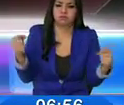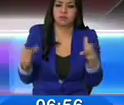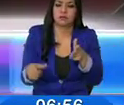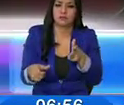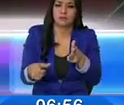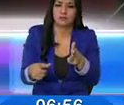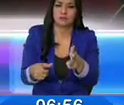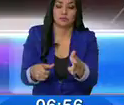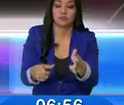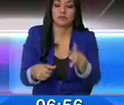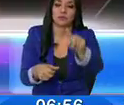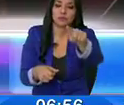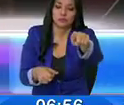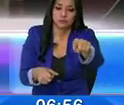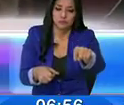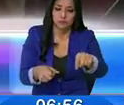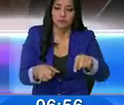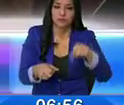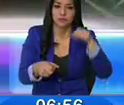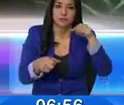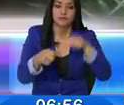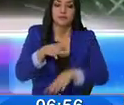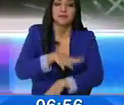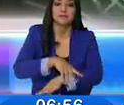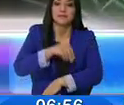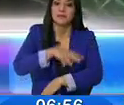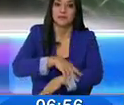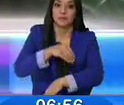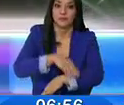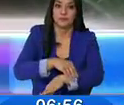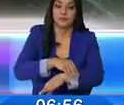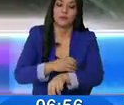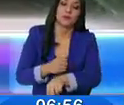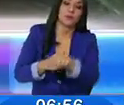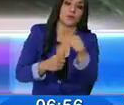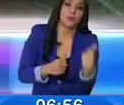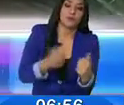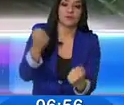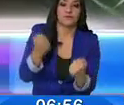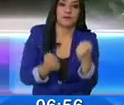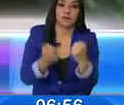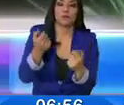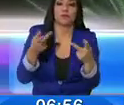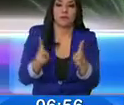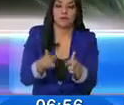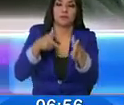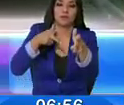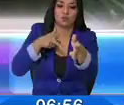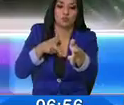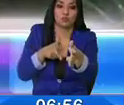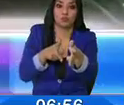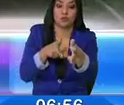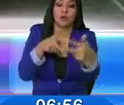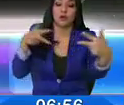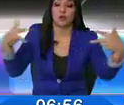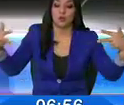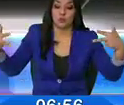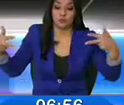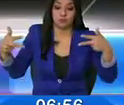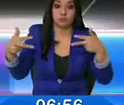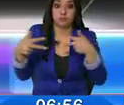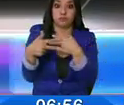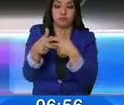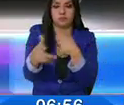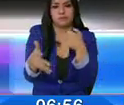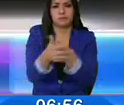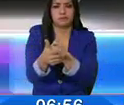en sentido hacia la vía Quevedo. Otro vehículo que se trasladaba en sentido contrario ocasiona un segundo